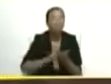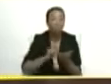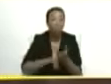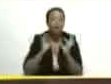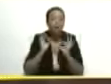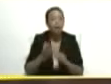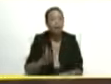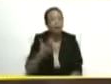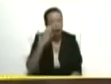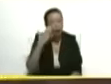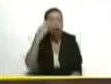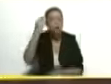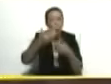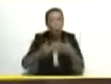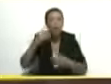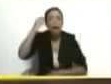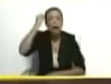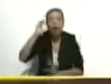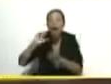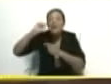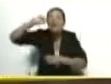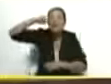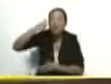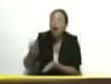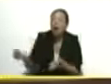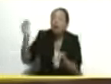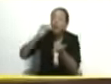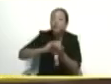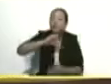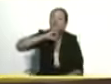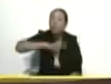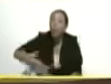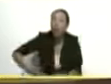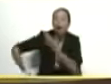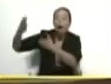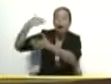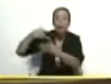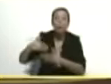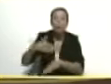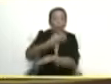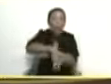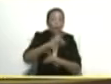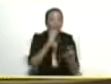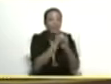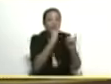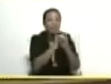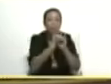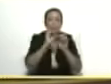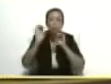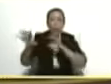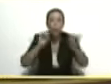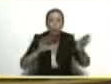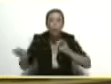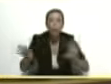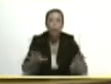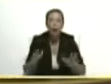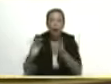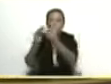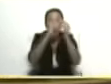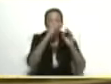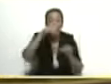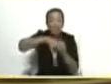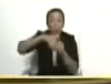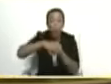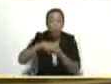Es importante llevar estas reflexiones por redes, calles, medios y paredes a cada circuito electoral,